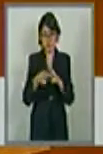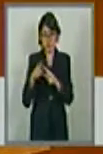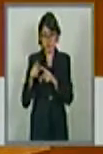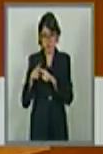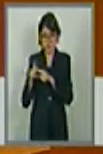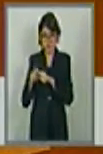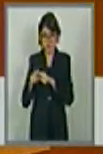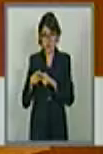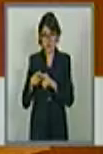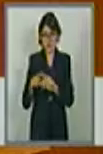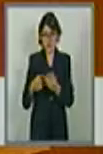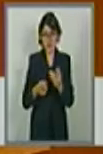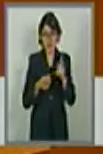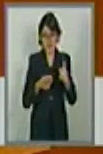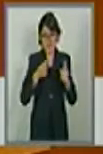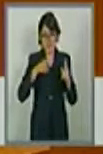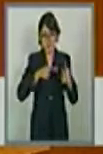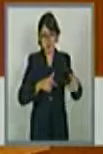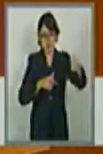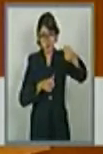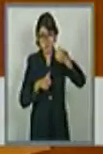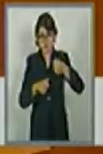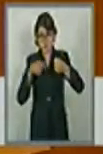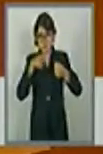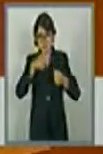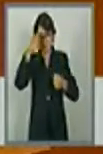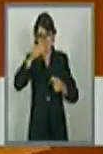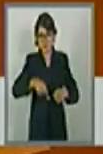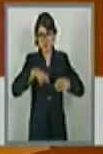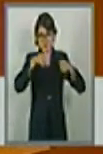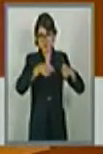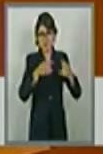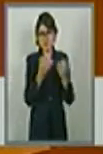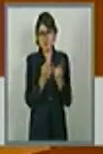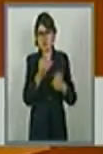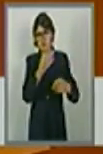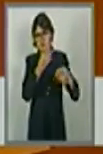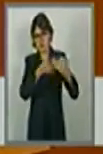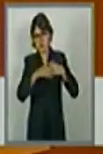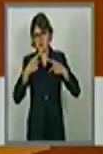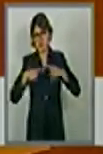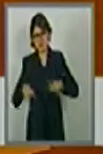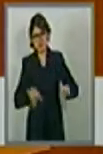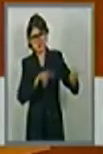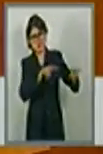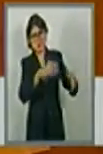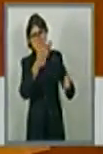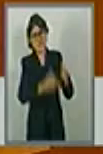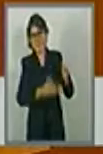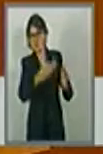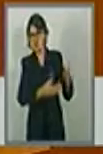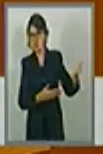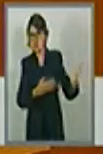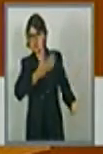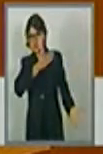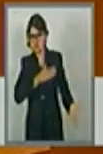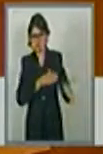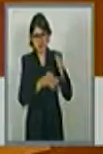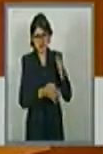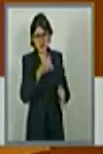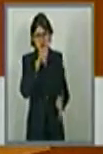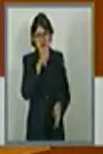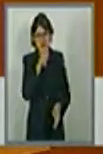traído de vuelta a este y a otros personajes que han sido abiertamente señalados por la justicia de nuestro país.